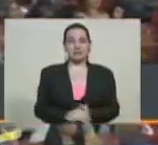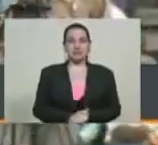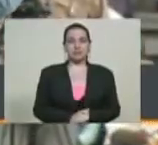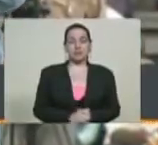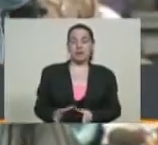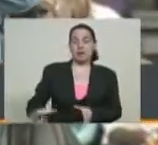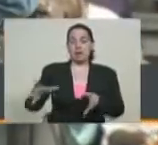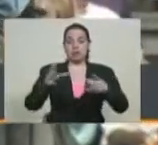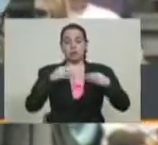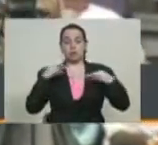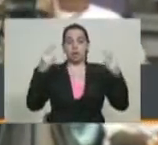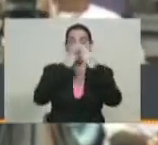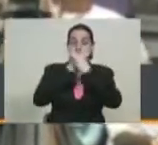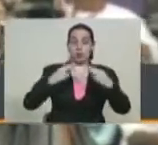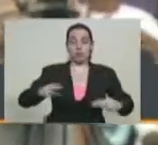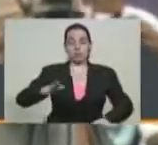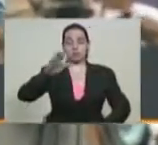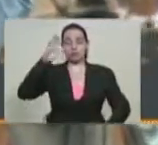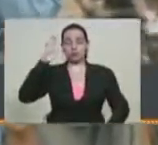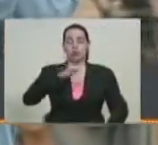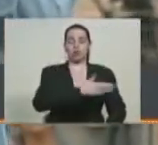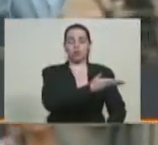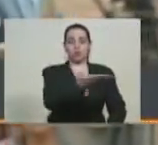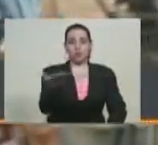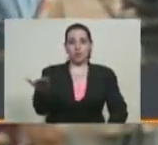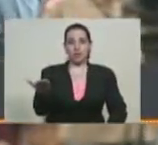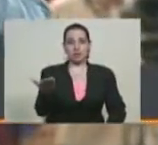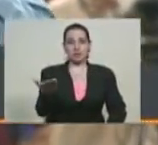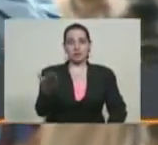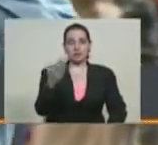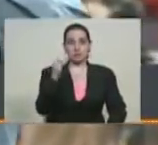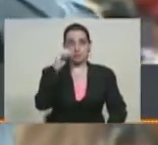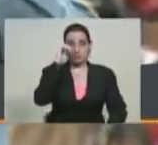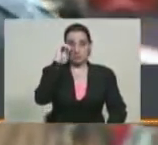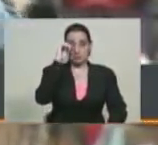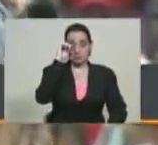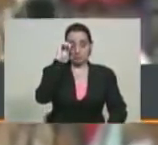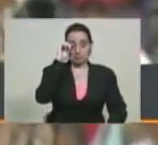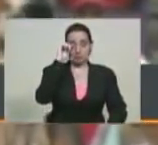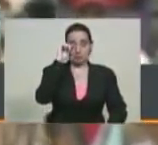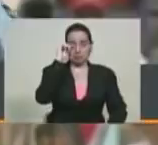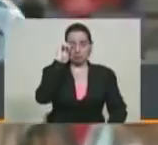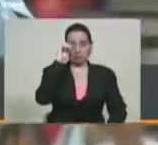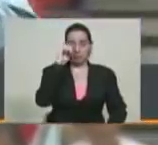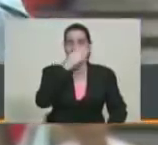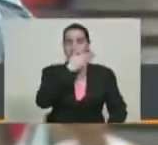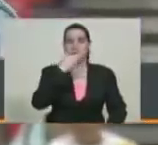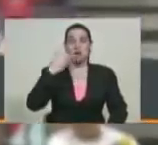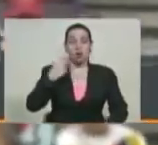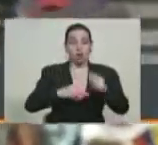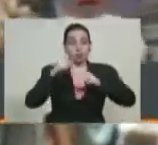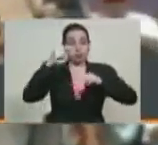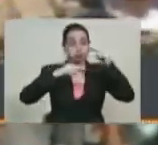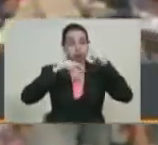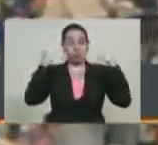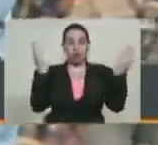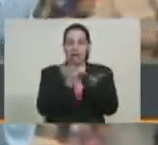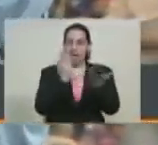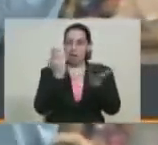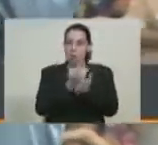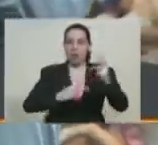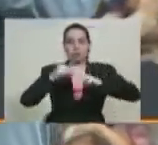asumir el compromiso con ustedes de mejorar las condiciones de las escuelas, de los